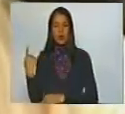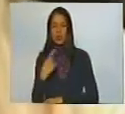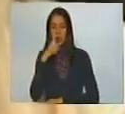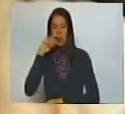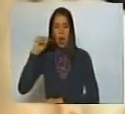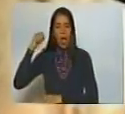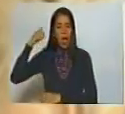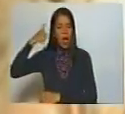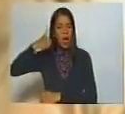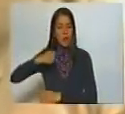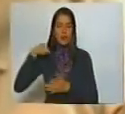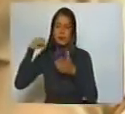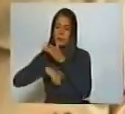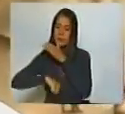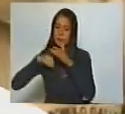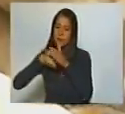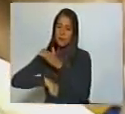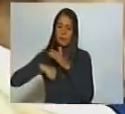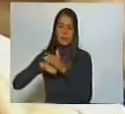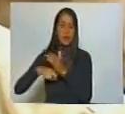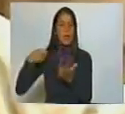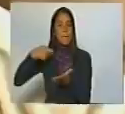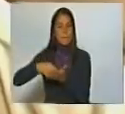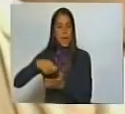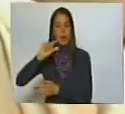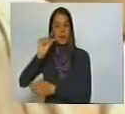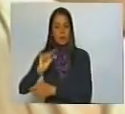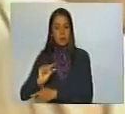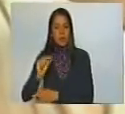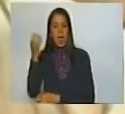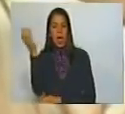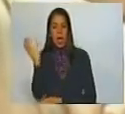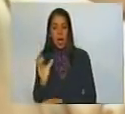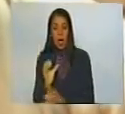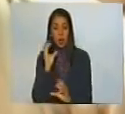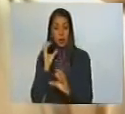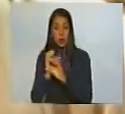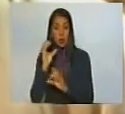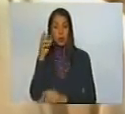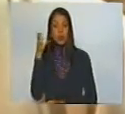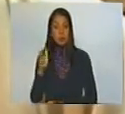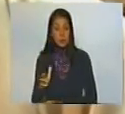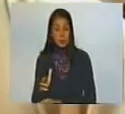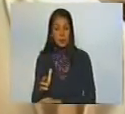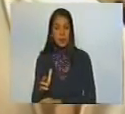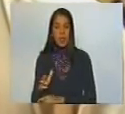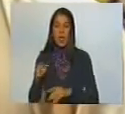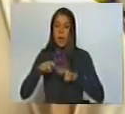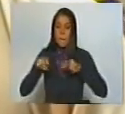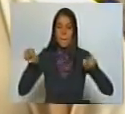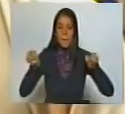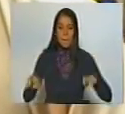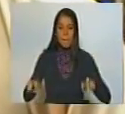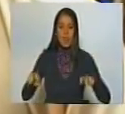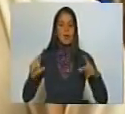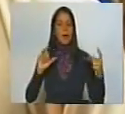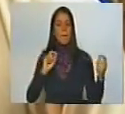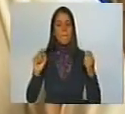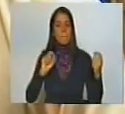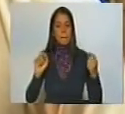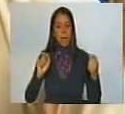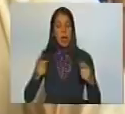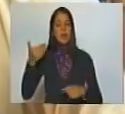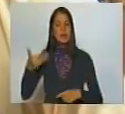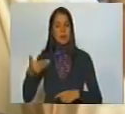alzábamos desde el cuarto congreso de la Federación Venezolana de Estudiantes de Educación Media, y que en las mesas de trabajo debatíamos lo importante que